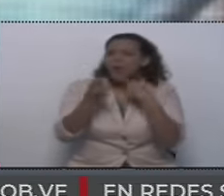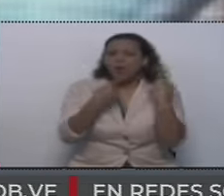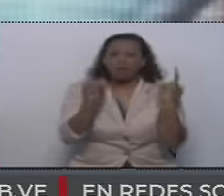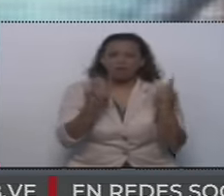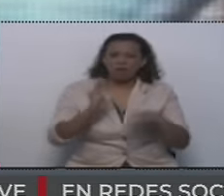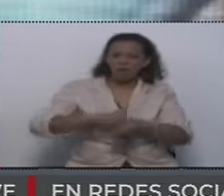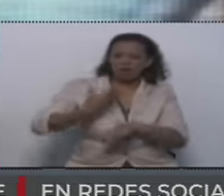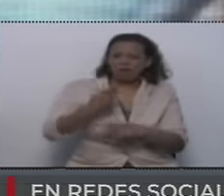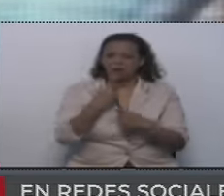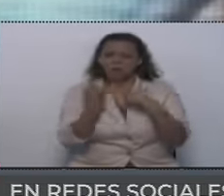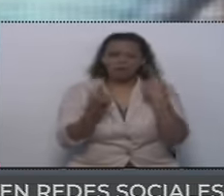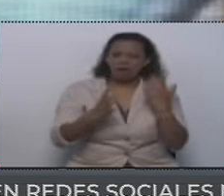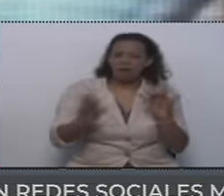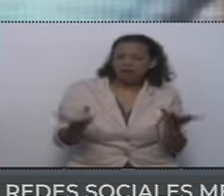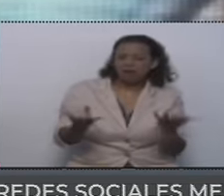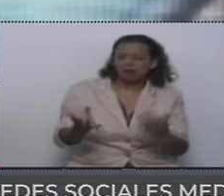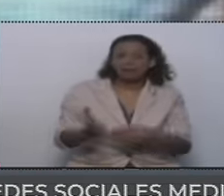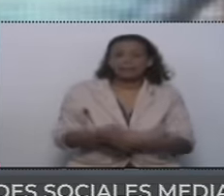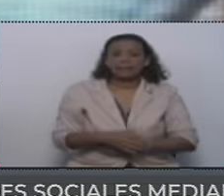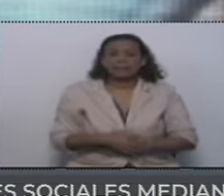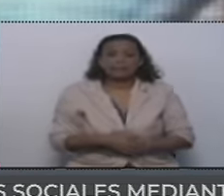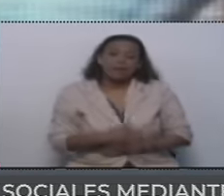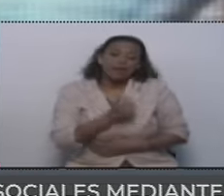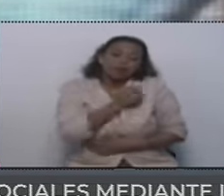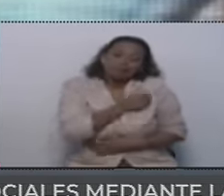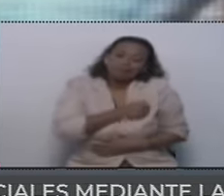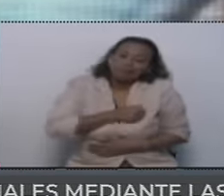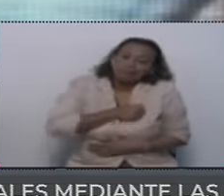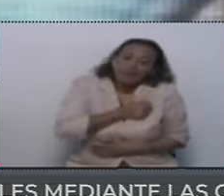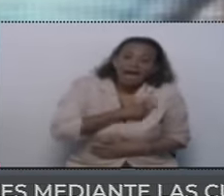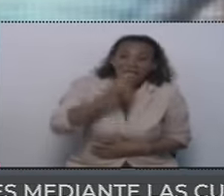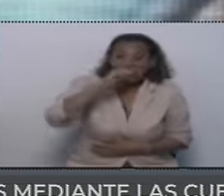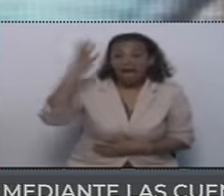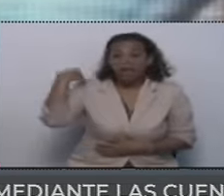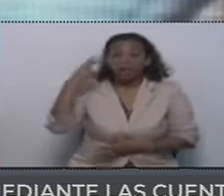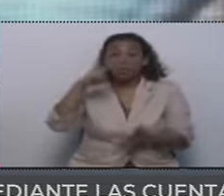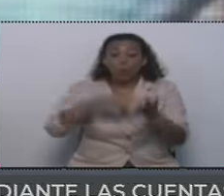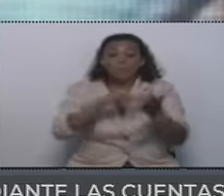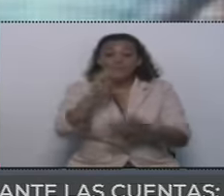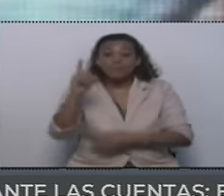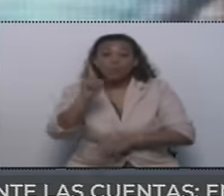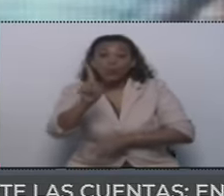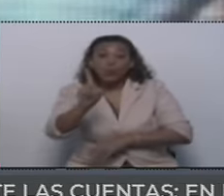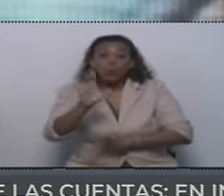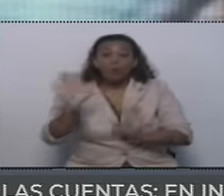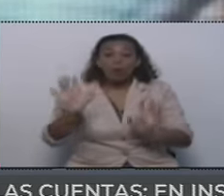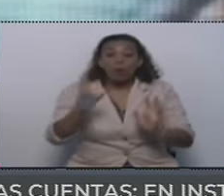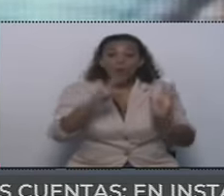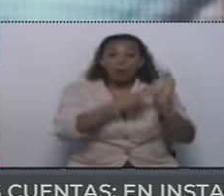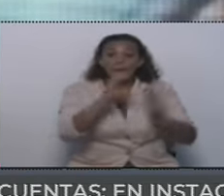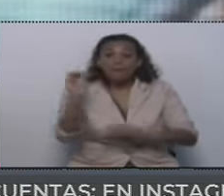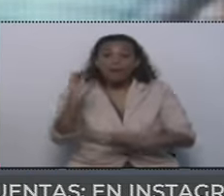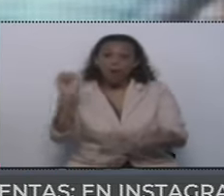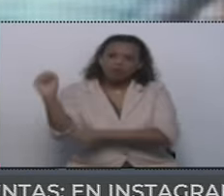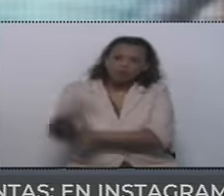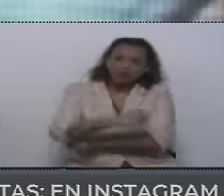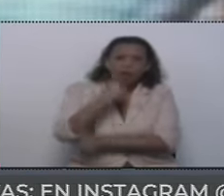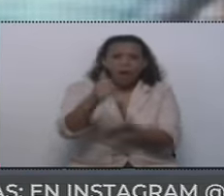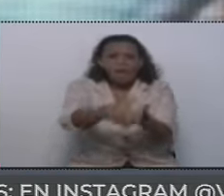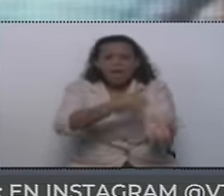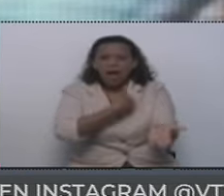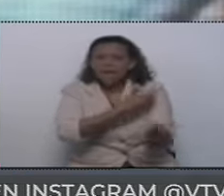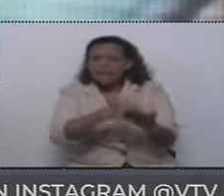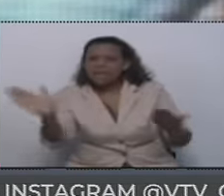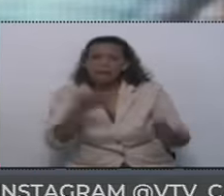cosas, ¿verdad? Y lamentablemente en aquel año 2001 comenzó todo para derrocar a Chávez en